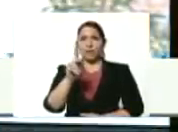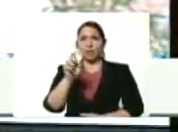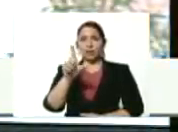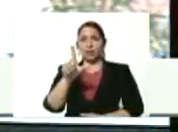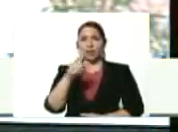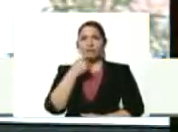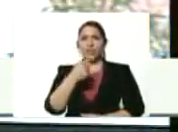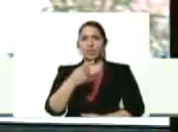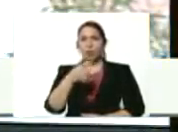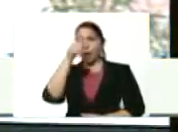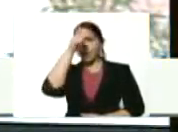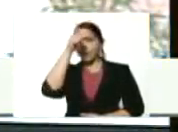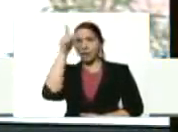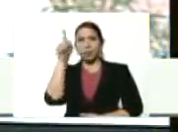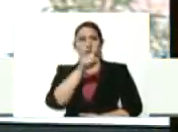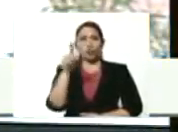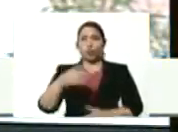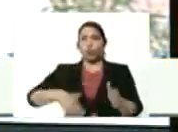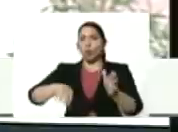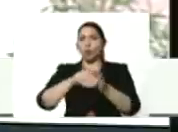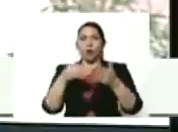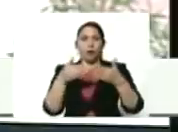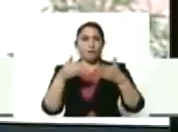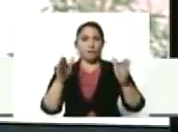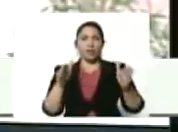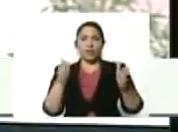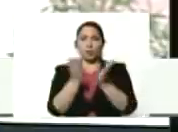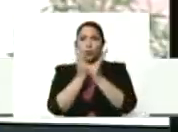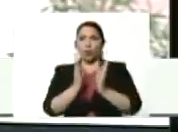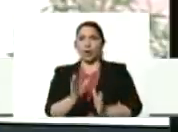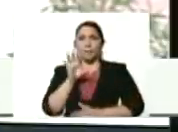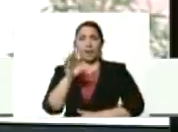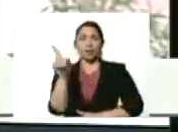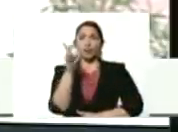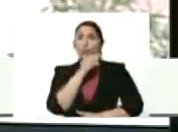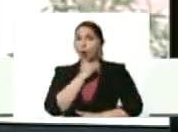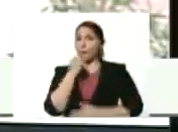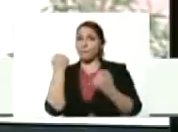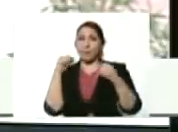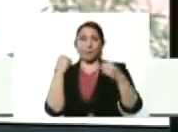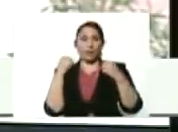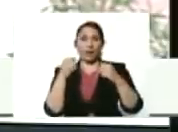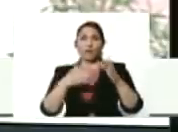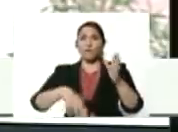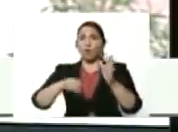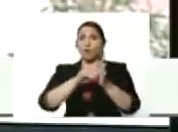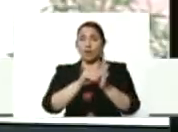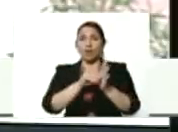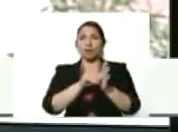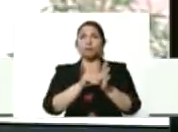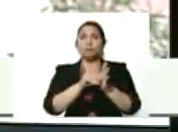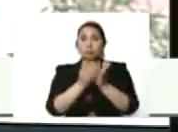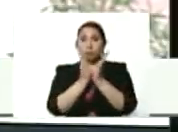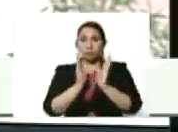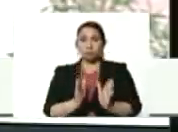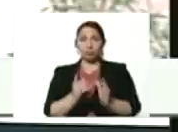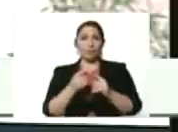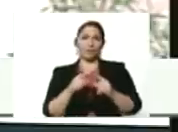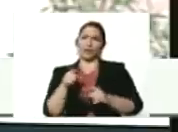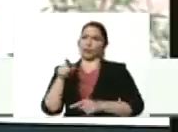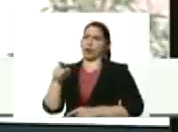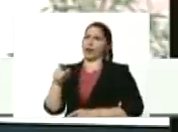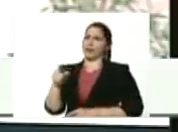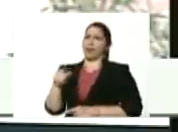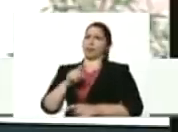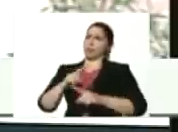no reabrirá las escuelas. Dijo que su país no está preparado para volver a las aulas. Ah, no, pero Angela Merkel es humanista y